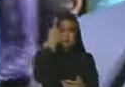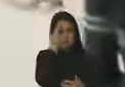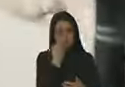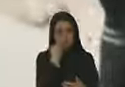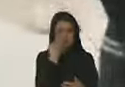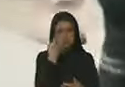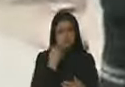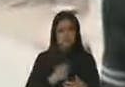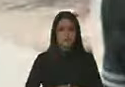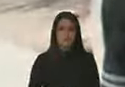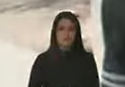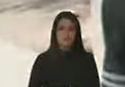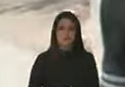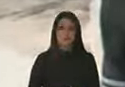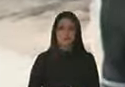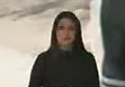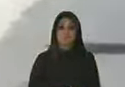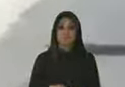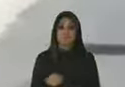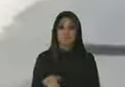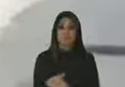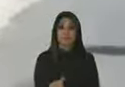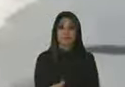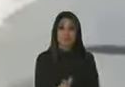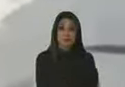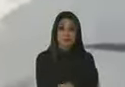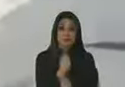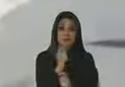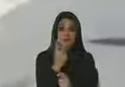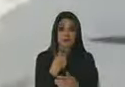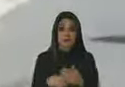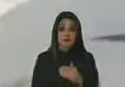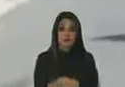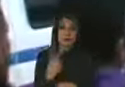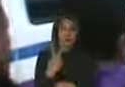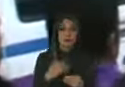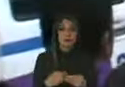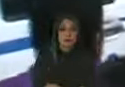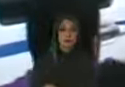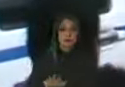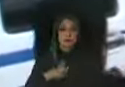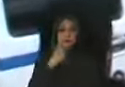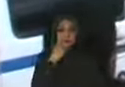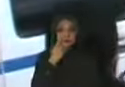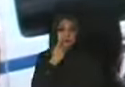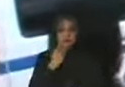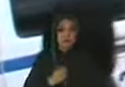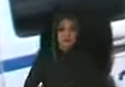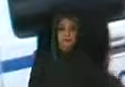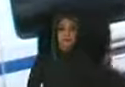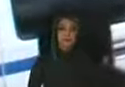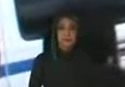adentro. La última víctima era pescador y deja dos menores de edad en orfandad. Con cámaras, Eduardo García, desde